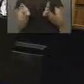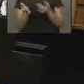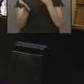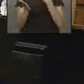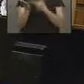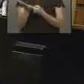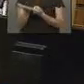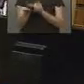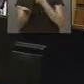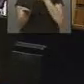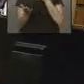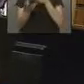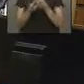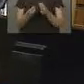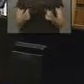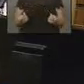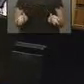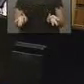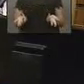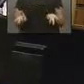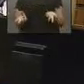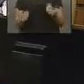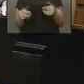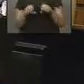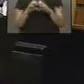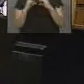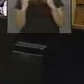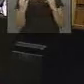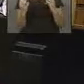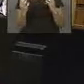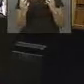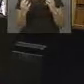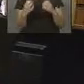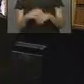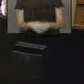simple, pues regularmente en esta corporación